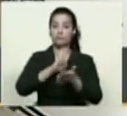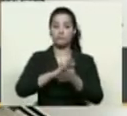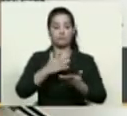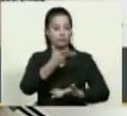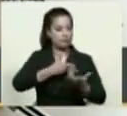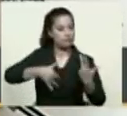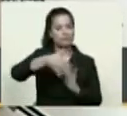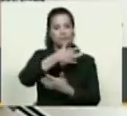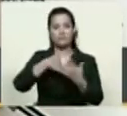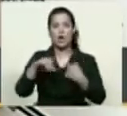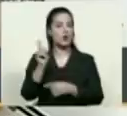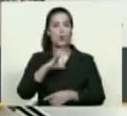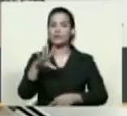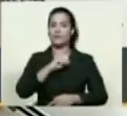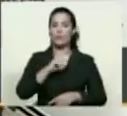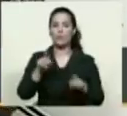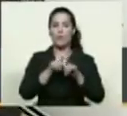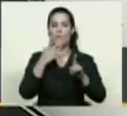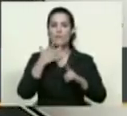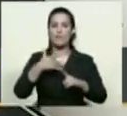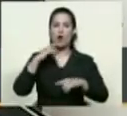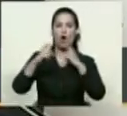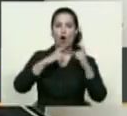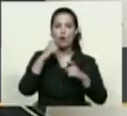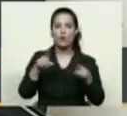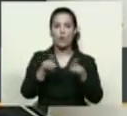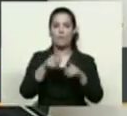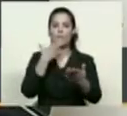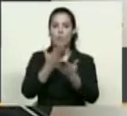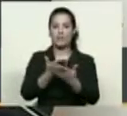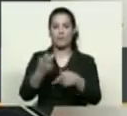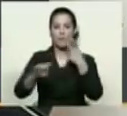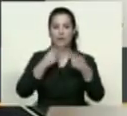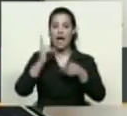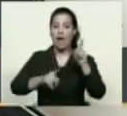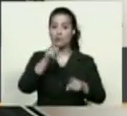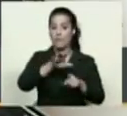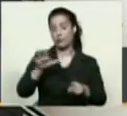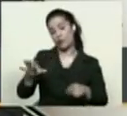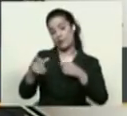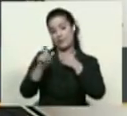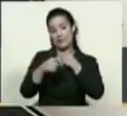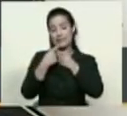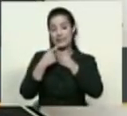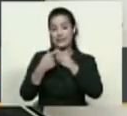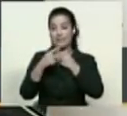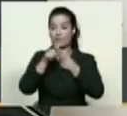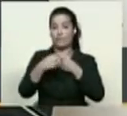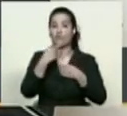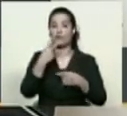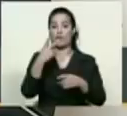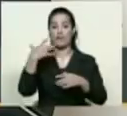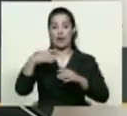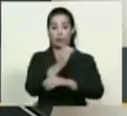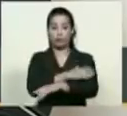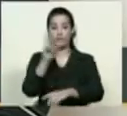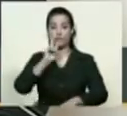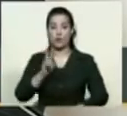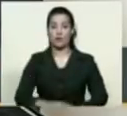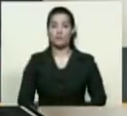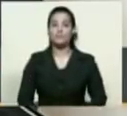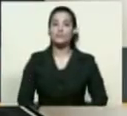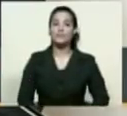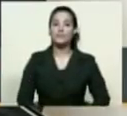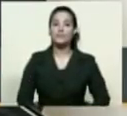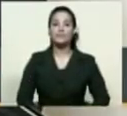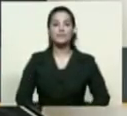vivir bajo la matriz de odio como propuesta política que muchas veces hacen voceros de la derecha venezolana.